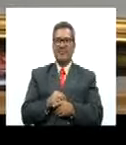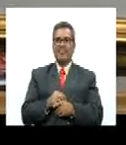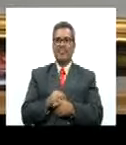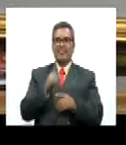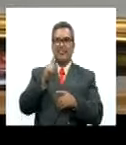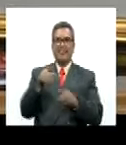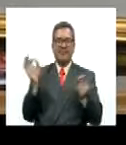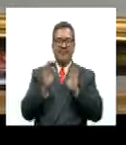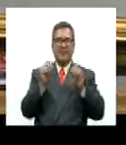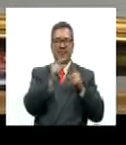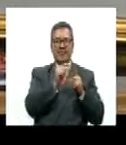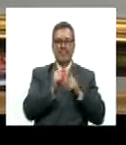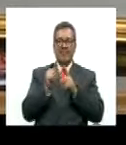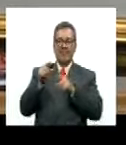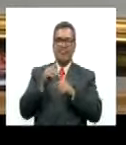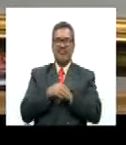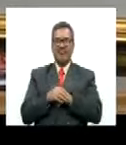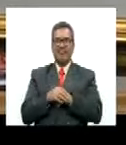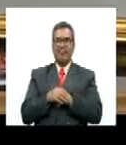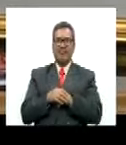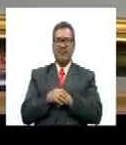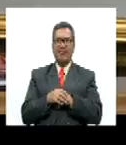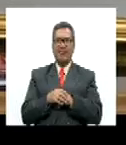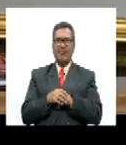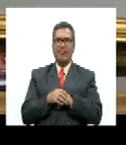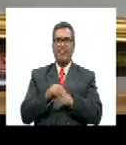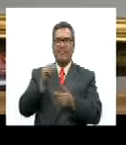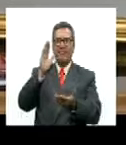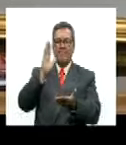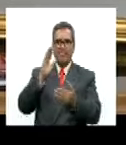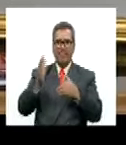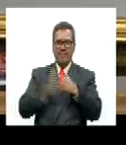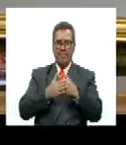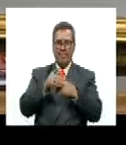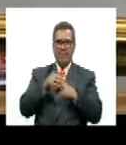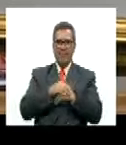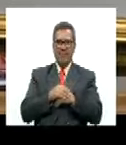Nadie más ha anotado el derecho de palabra. Se va a cerrar.